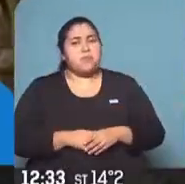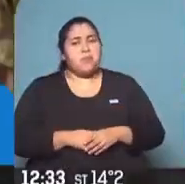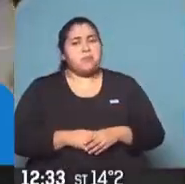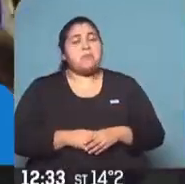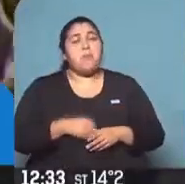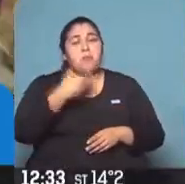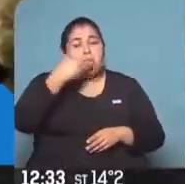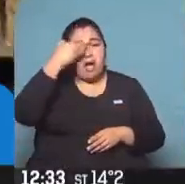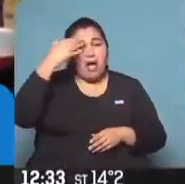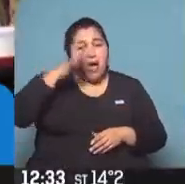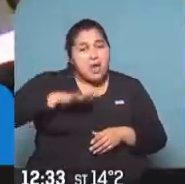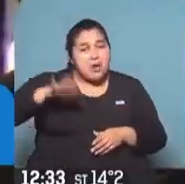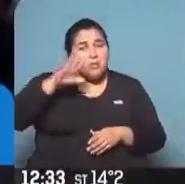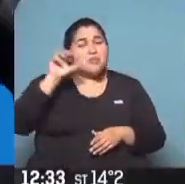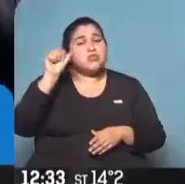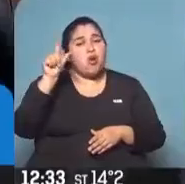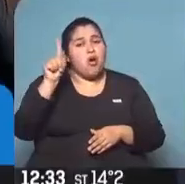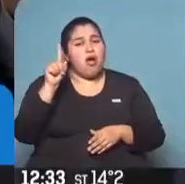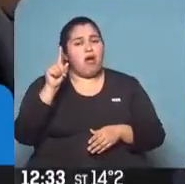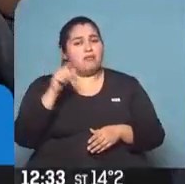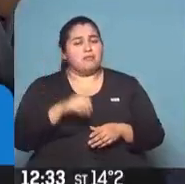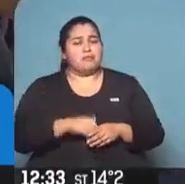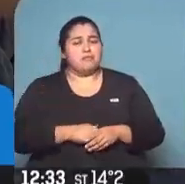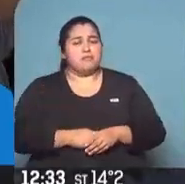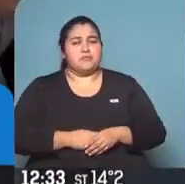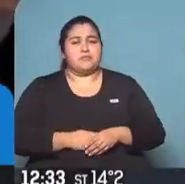ay i